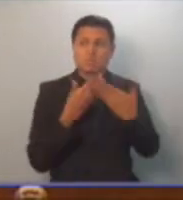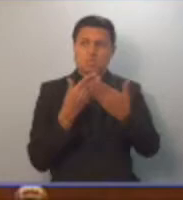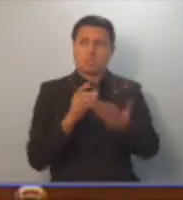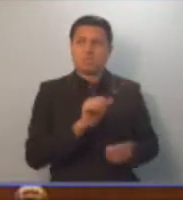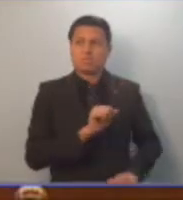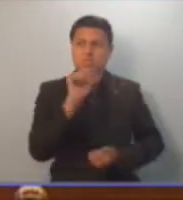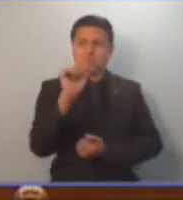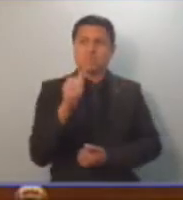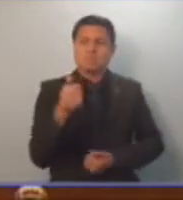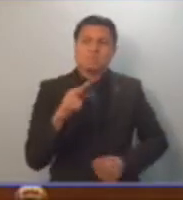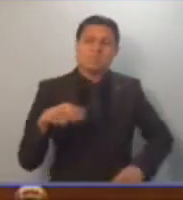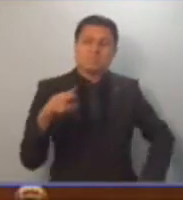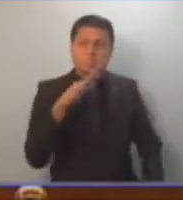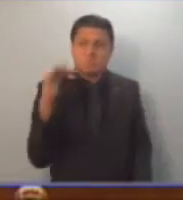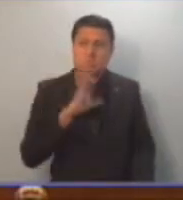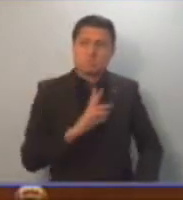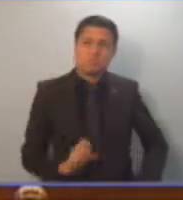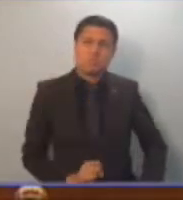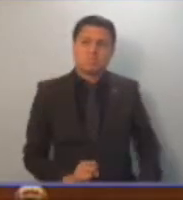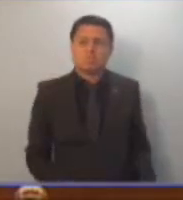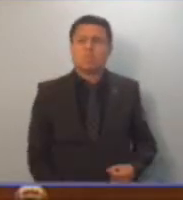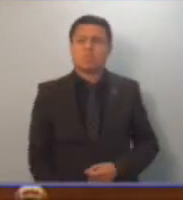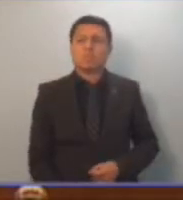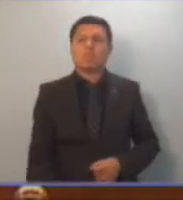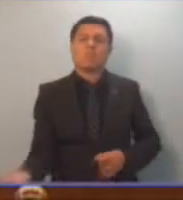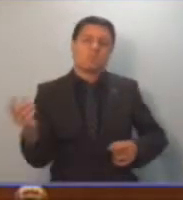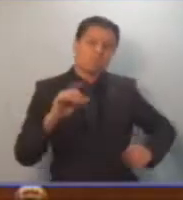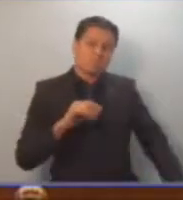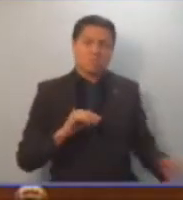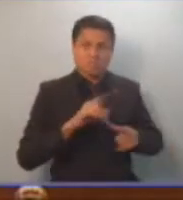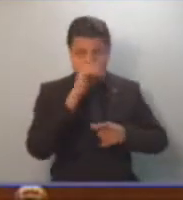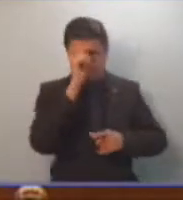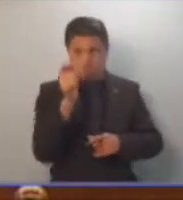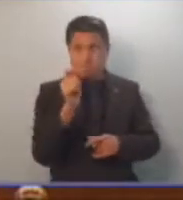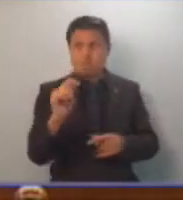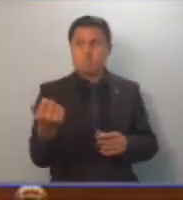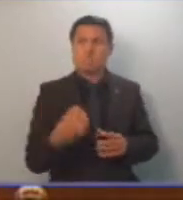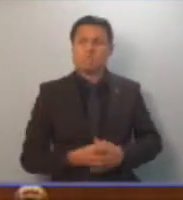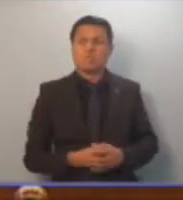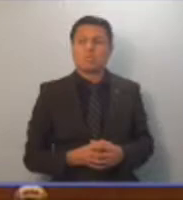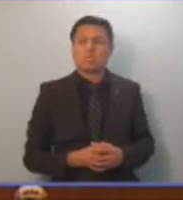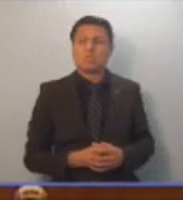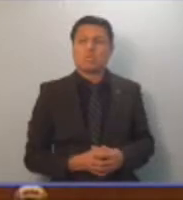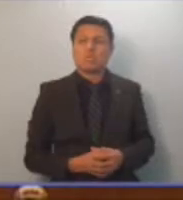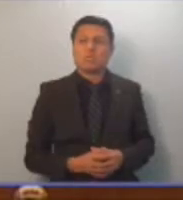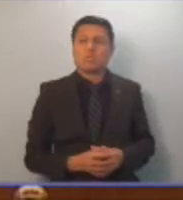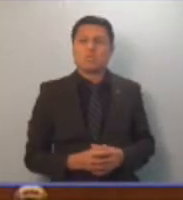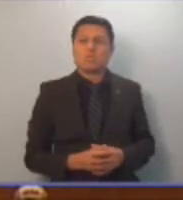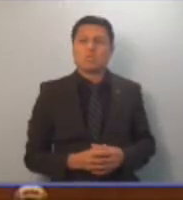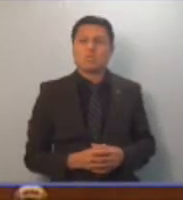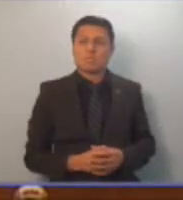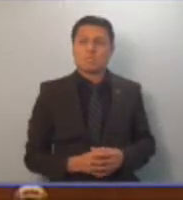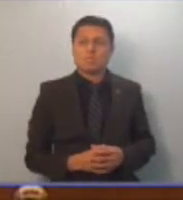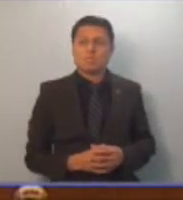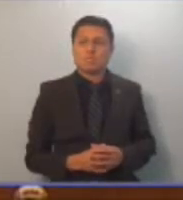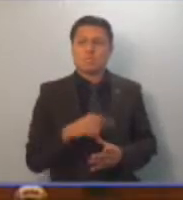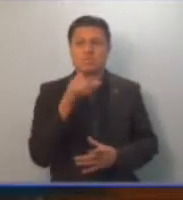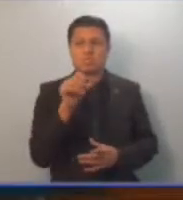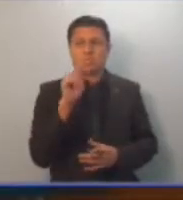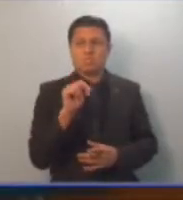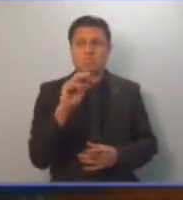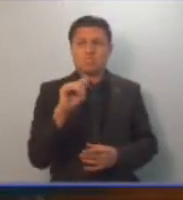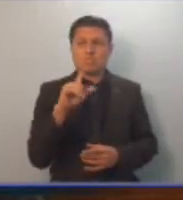título noble amigo del Salvador al excelentísimo y reverendísimo nuncio apostólico Monseñor León